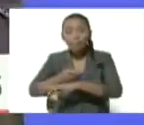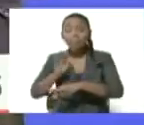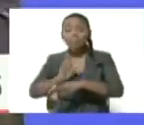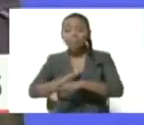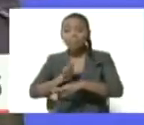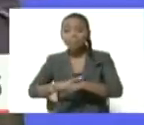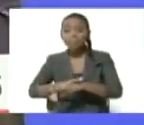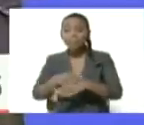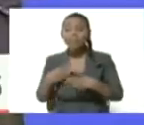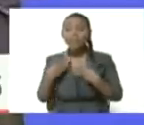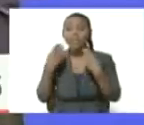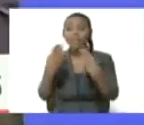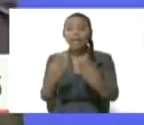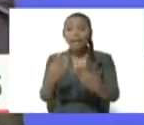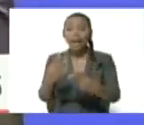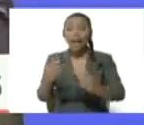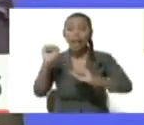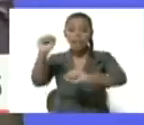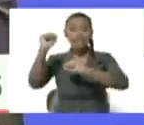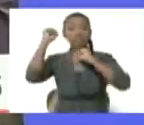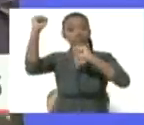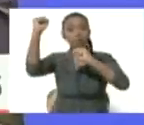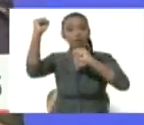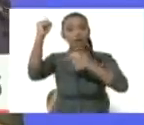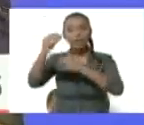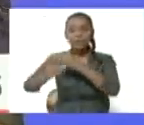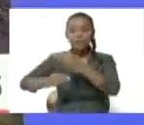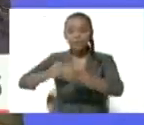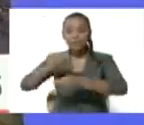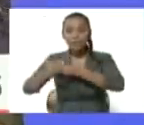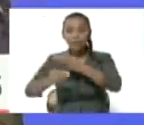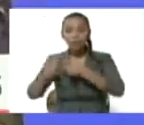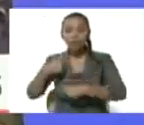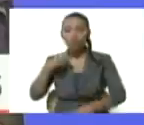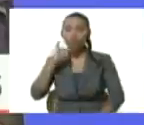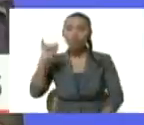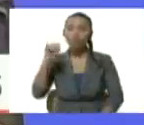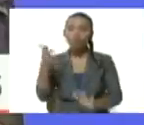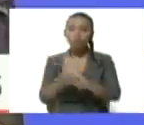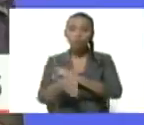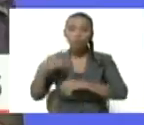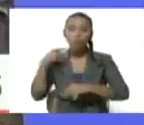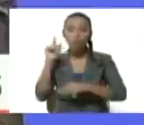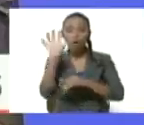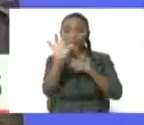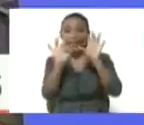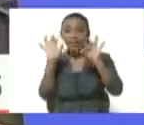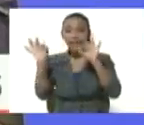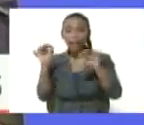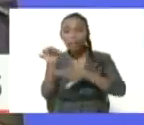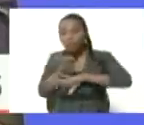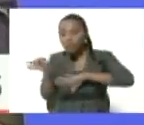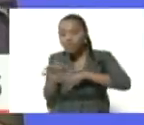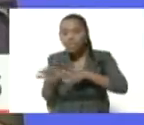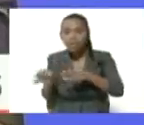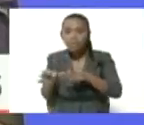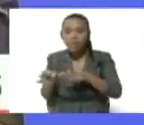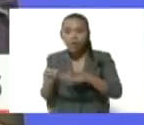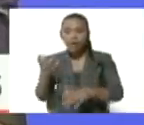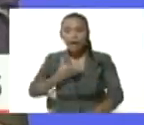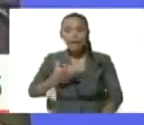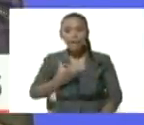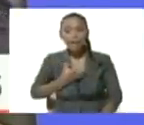también de garantizar las victorias. Hicimos, como yo le informaba, una selección de municipios y alcaldes